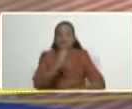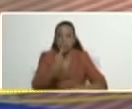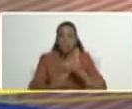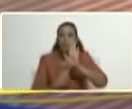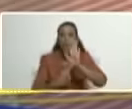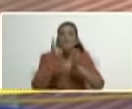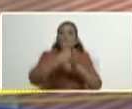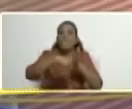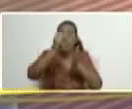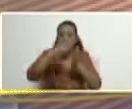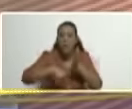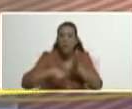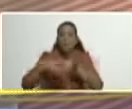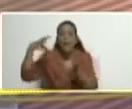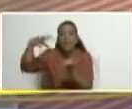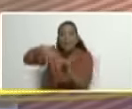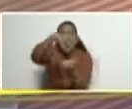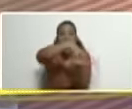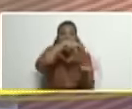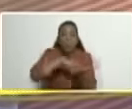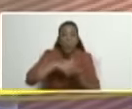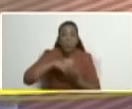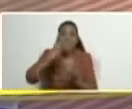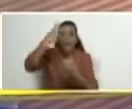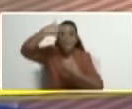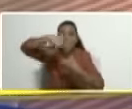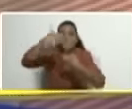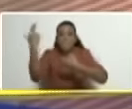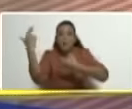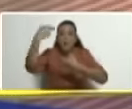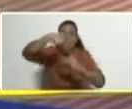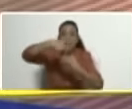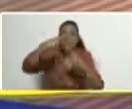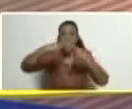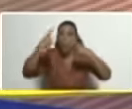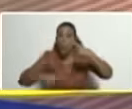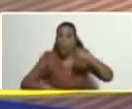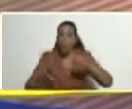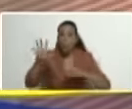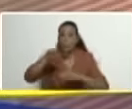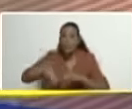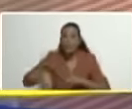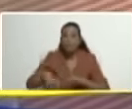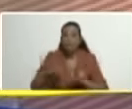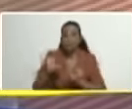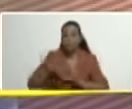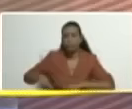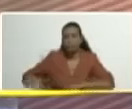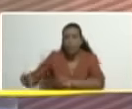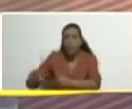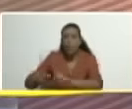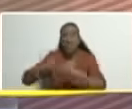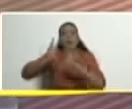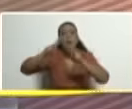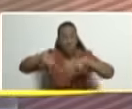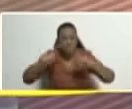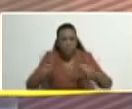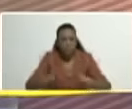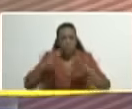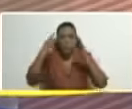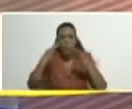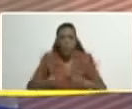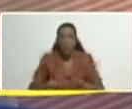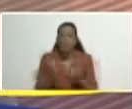firma en todos los centros de trabajo de nuestra industria energética del acta de ratificación de